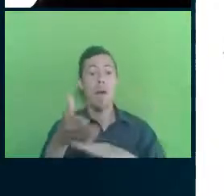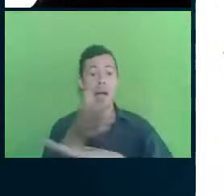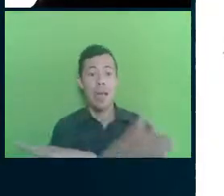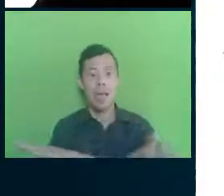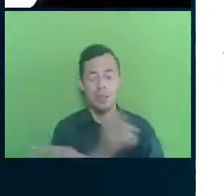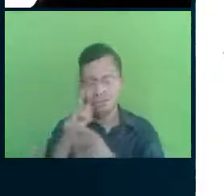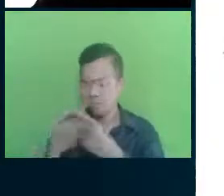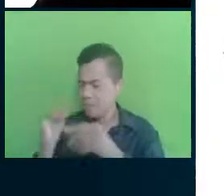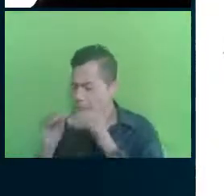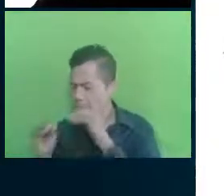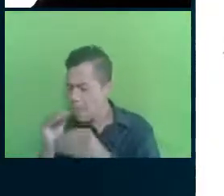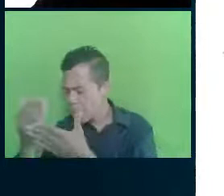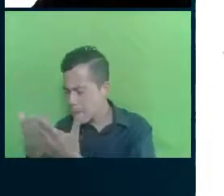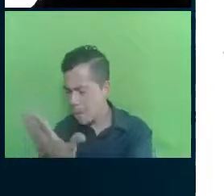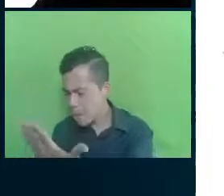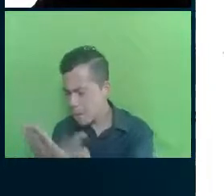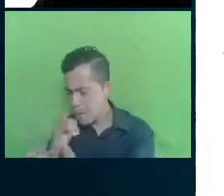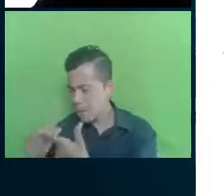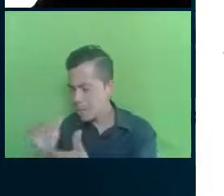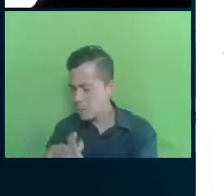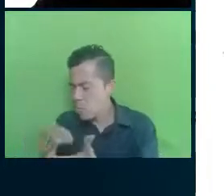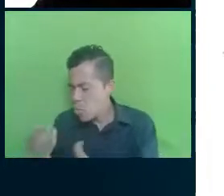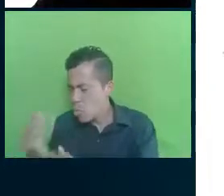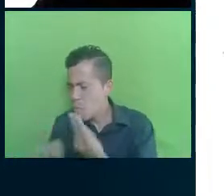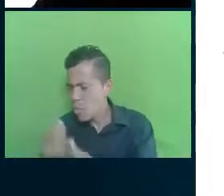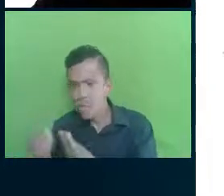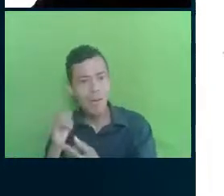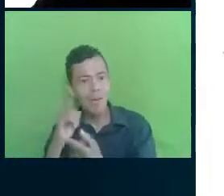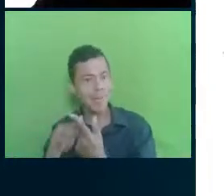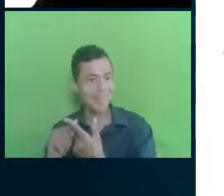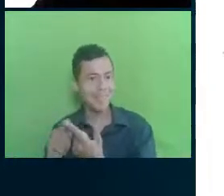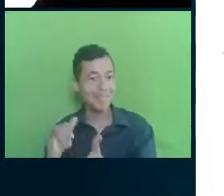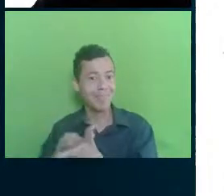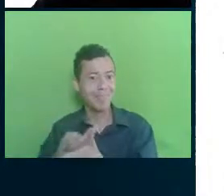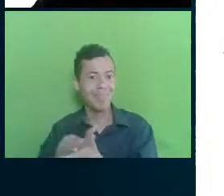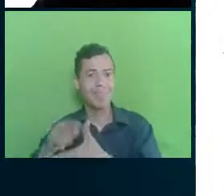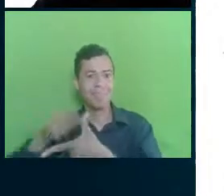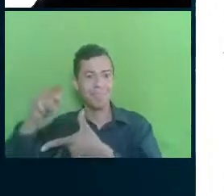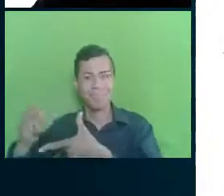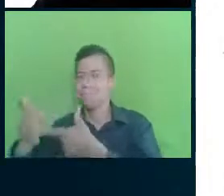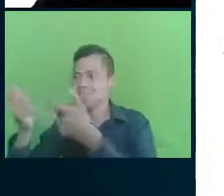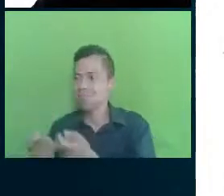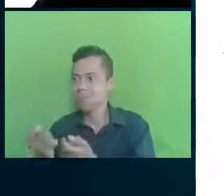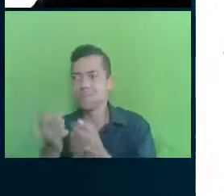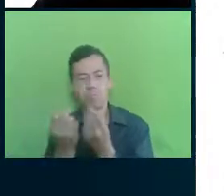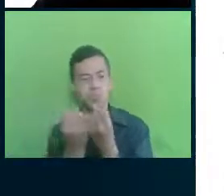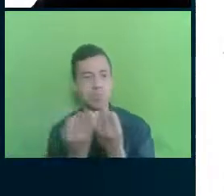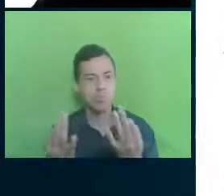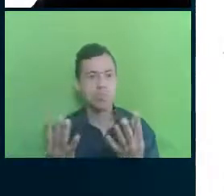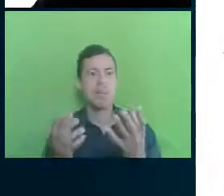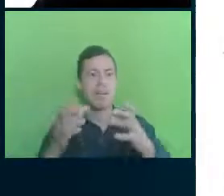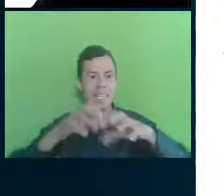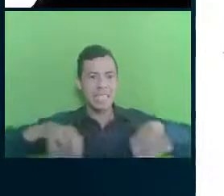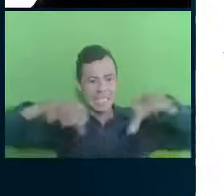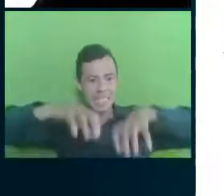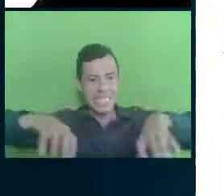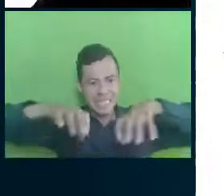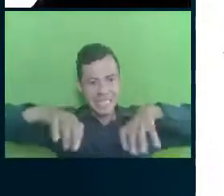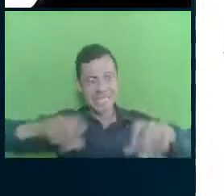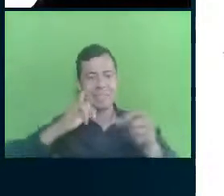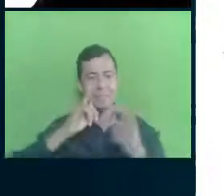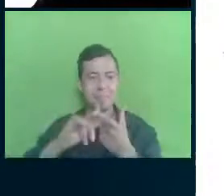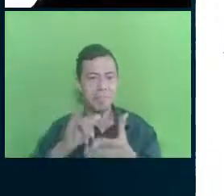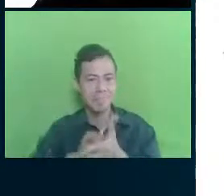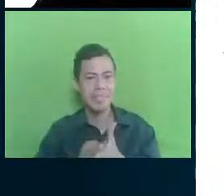son predicciones y estamos siempre desde el principio utilizando cálculos numéricos o ejercicios numéricos